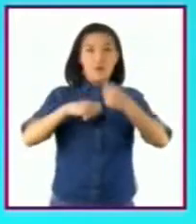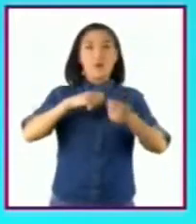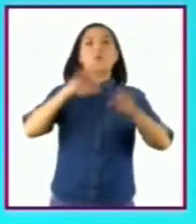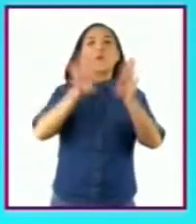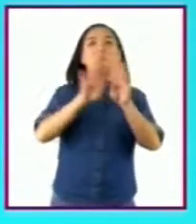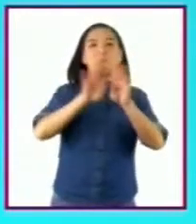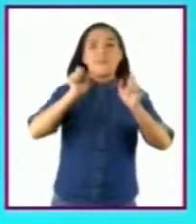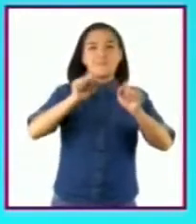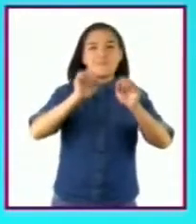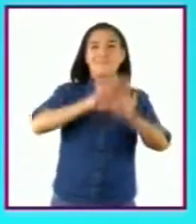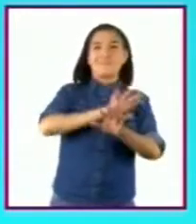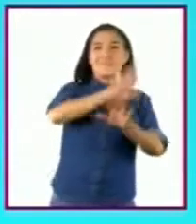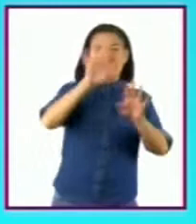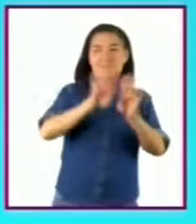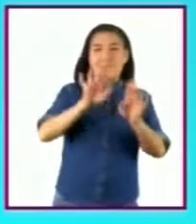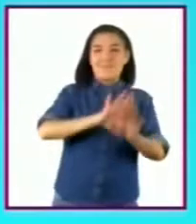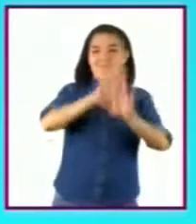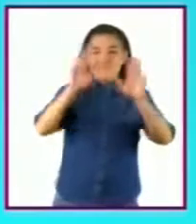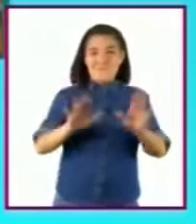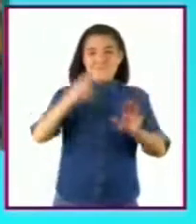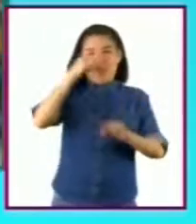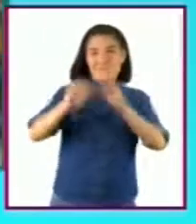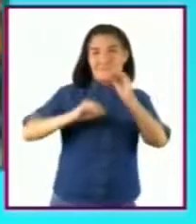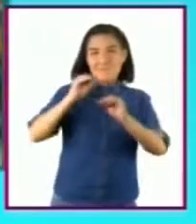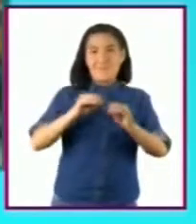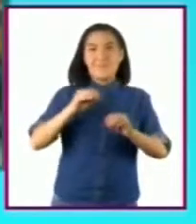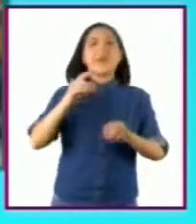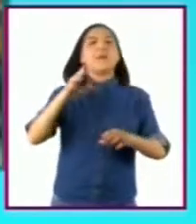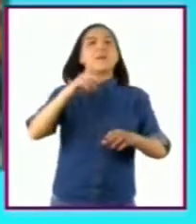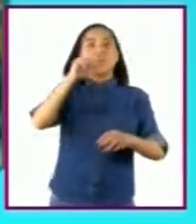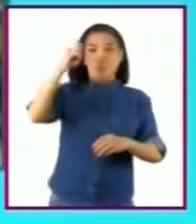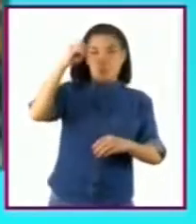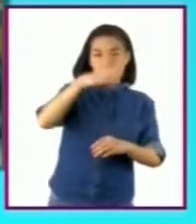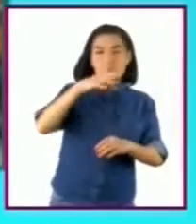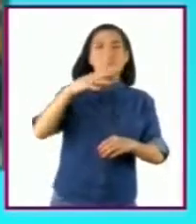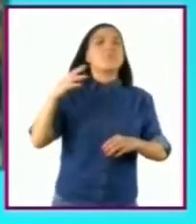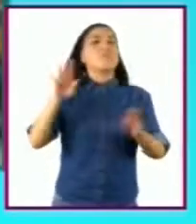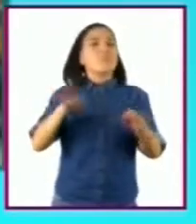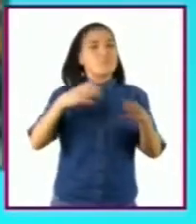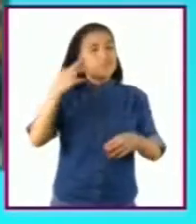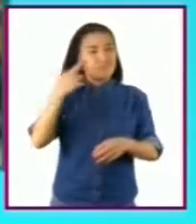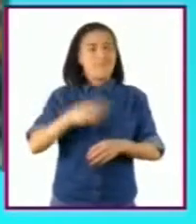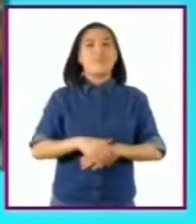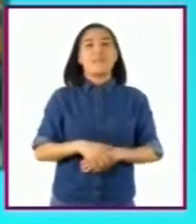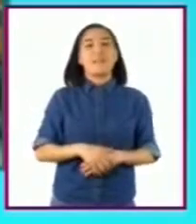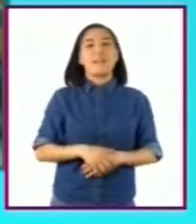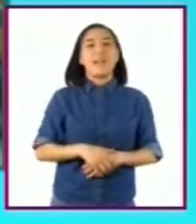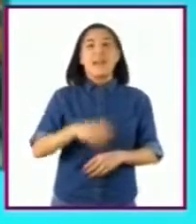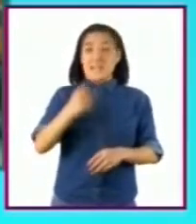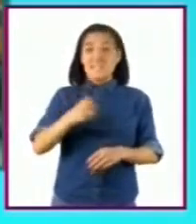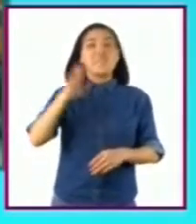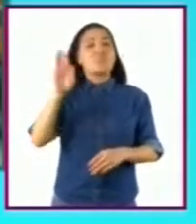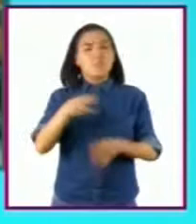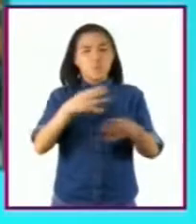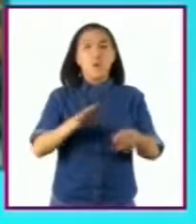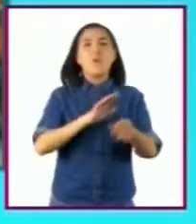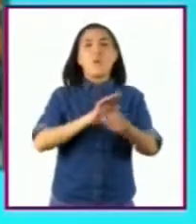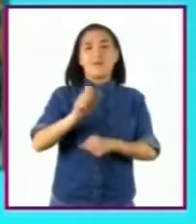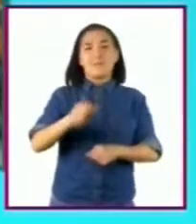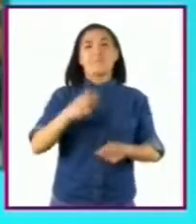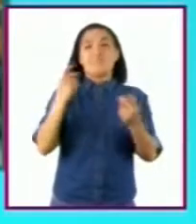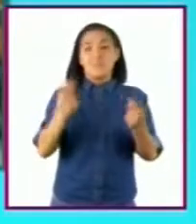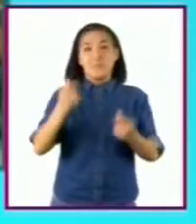escenografía, iluminación y sonido. Mientras que en la música tenemos tres elementos básicos que son